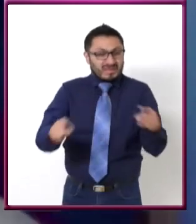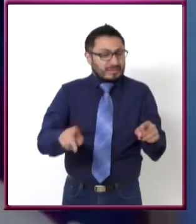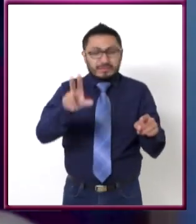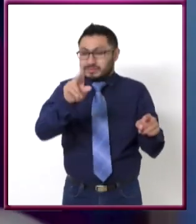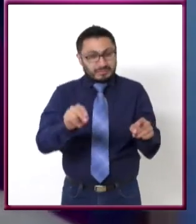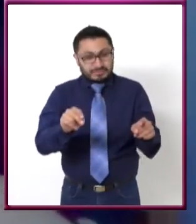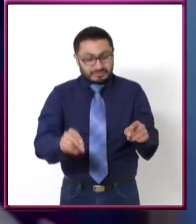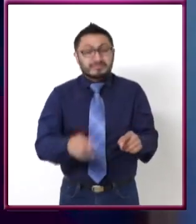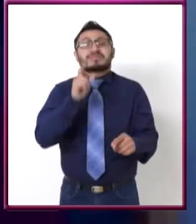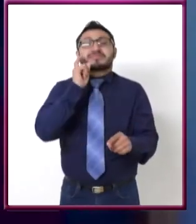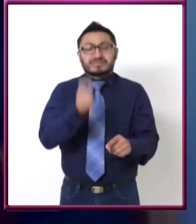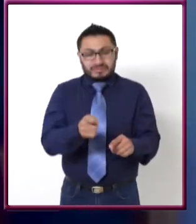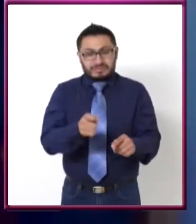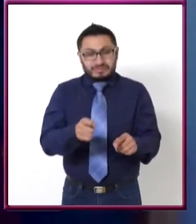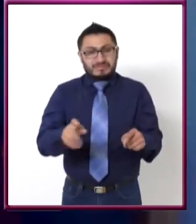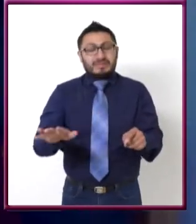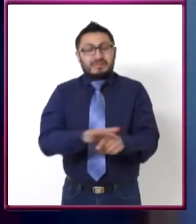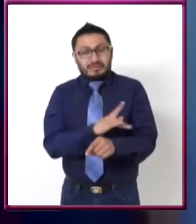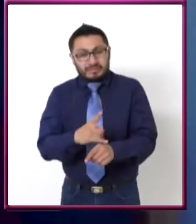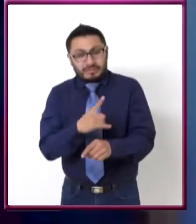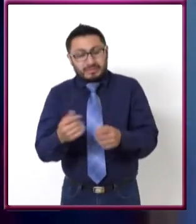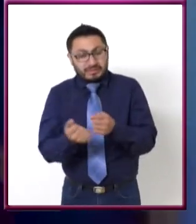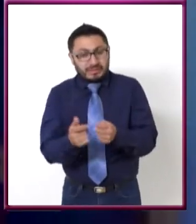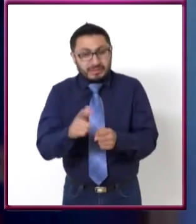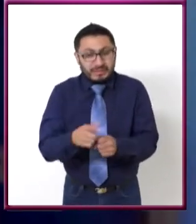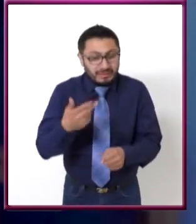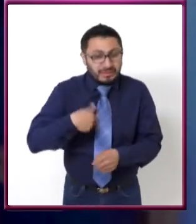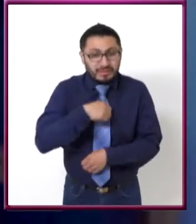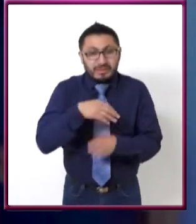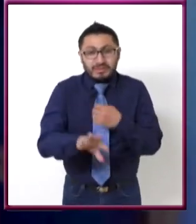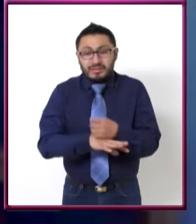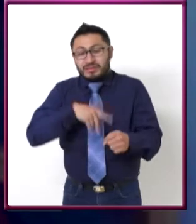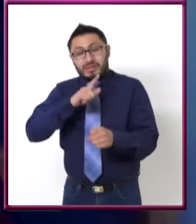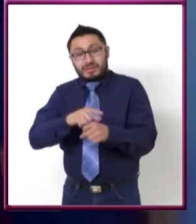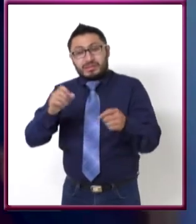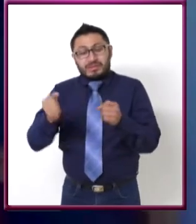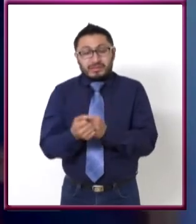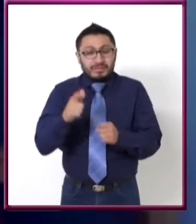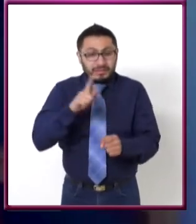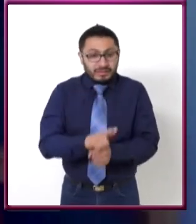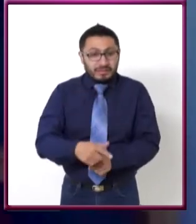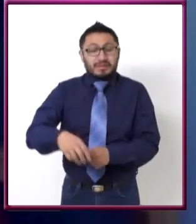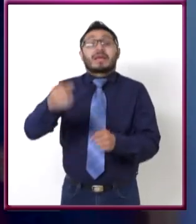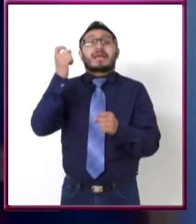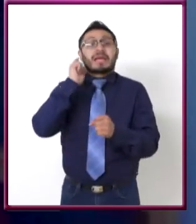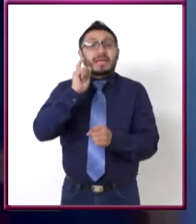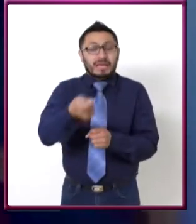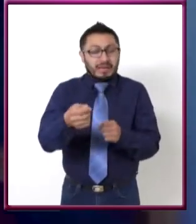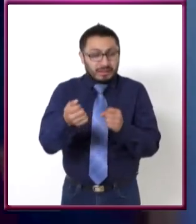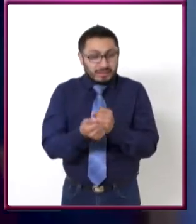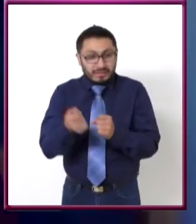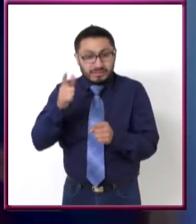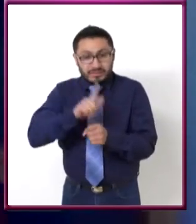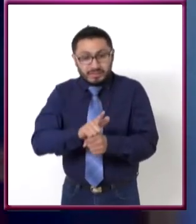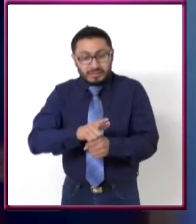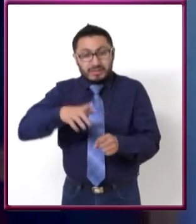emociones sean diferentes, sino porque pues somos animales sociales y lo social pues